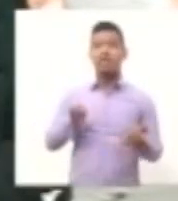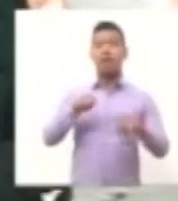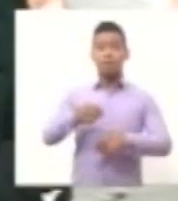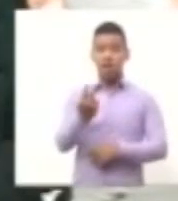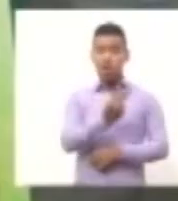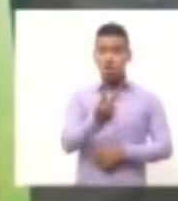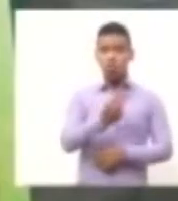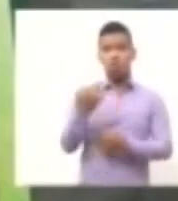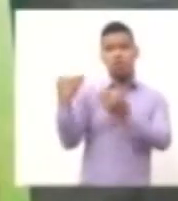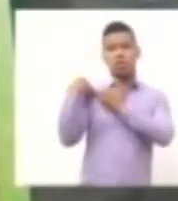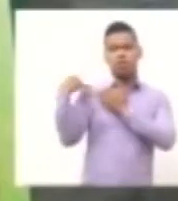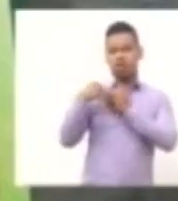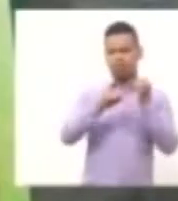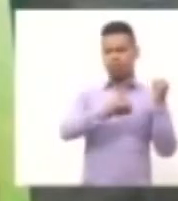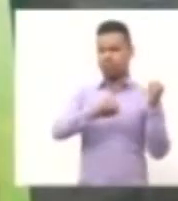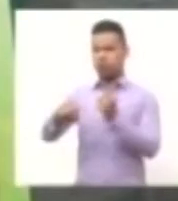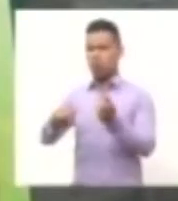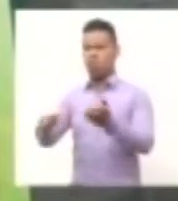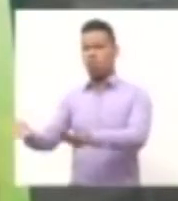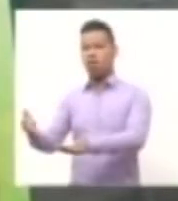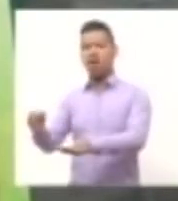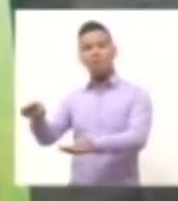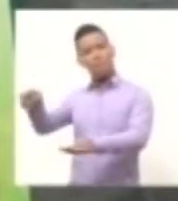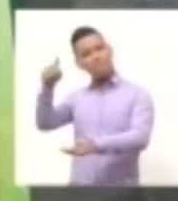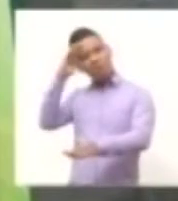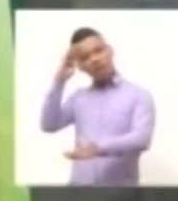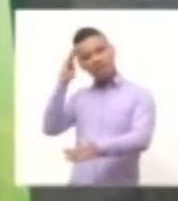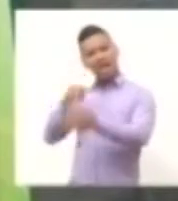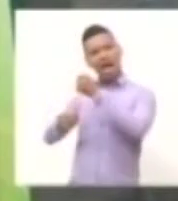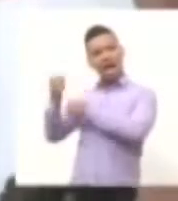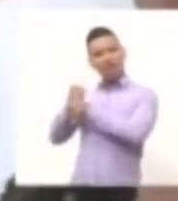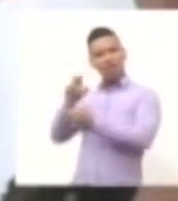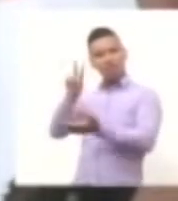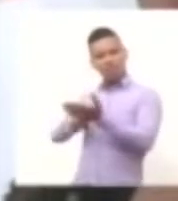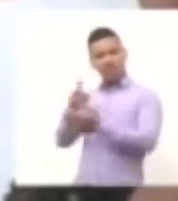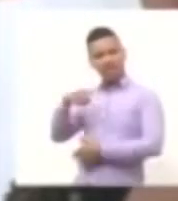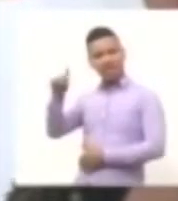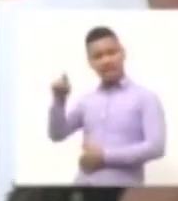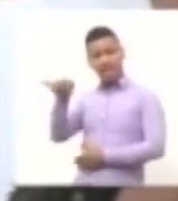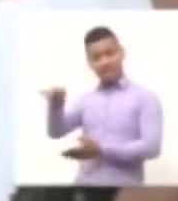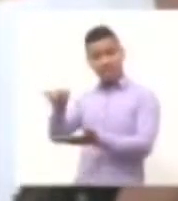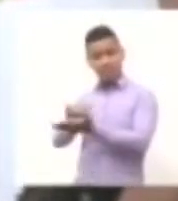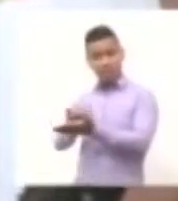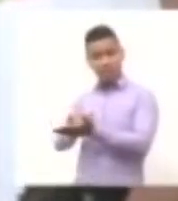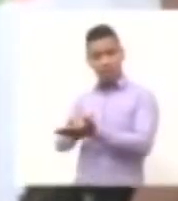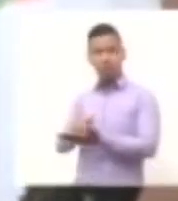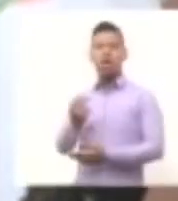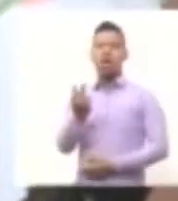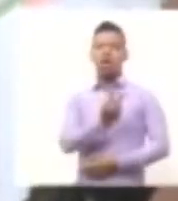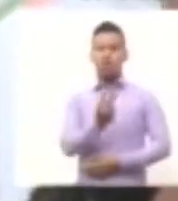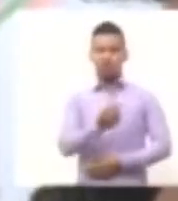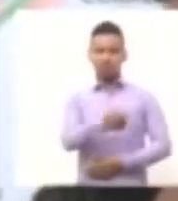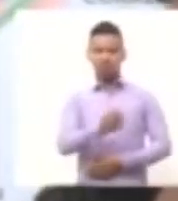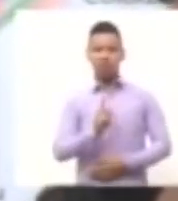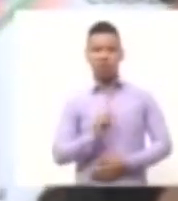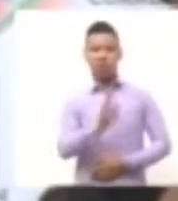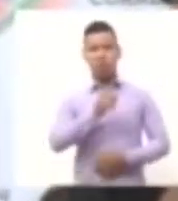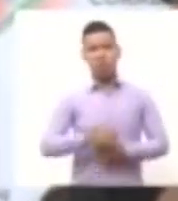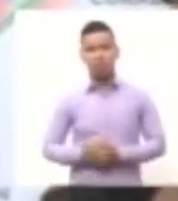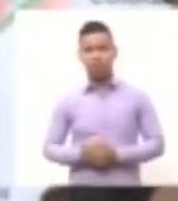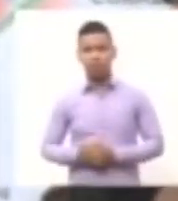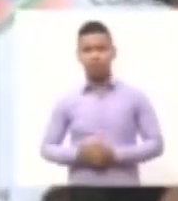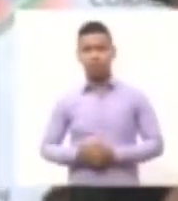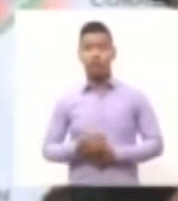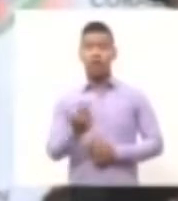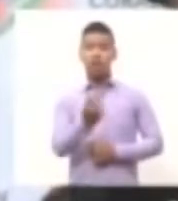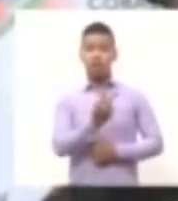Diego Chico Hernández en noviembre de 2016 en San Jacinto del Cauca. Estos dos delincuentes están sindicados